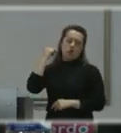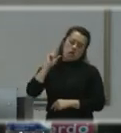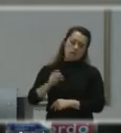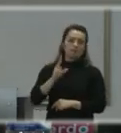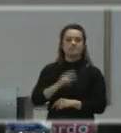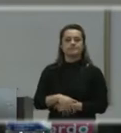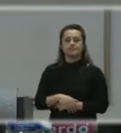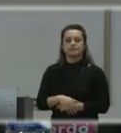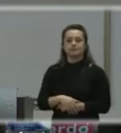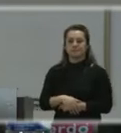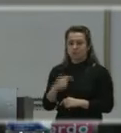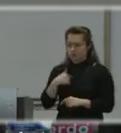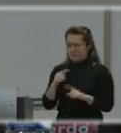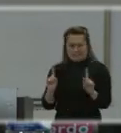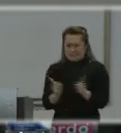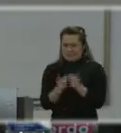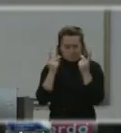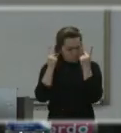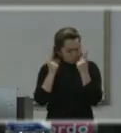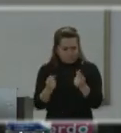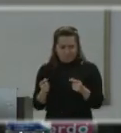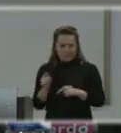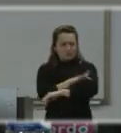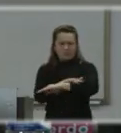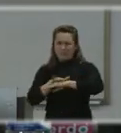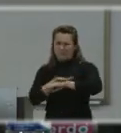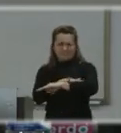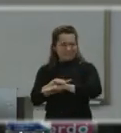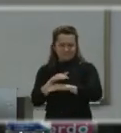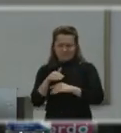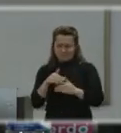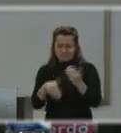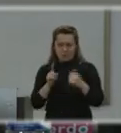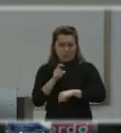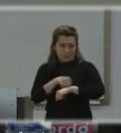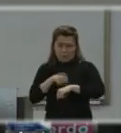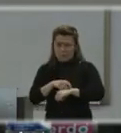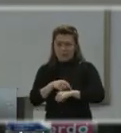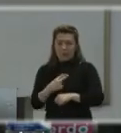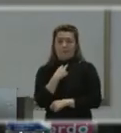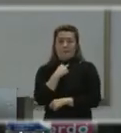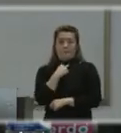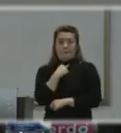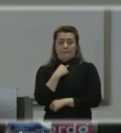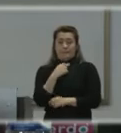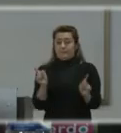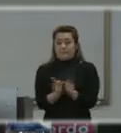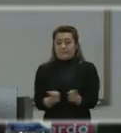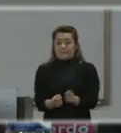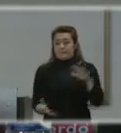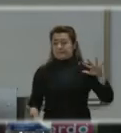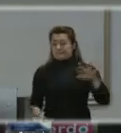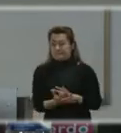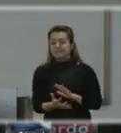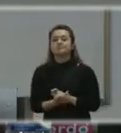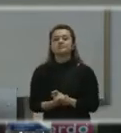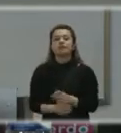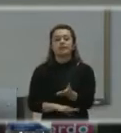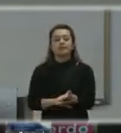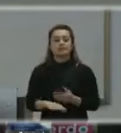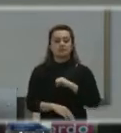Pasando, como digo, voy a ser como muy superficial porque estamos como sobre el tiempo, pero hablando sobre los derechos de petición,